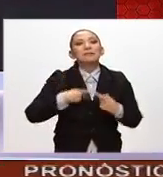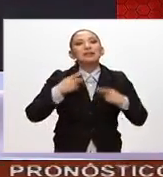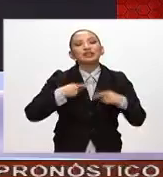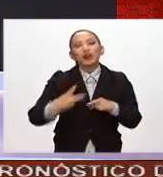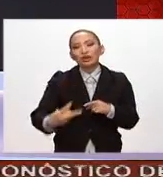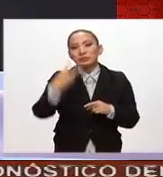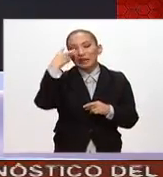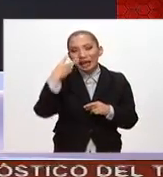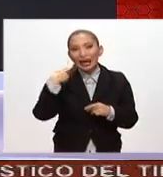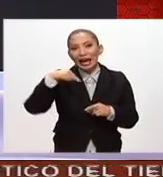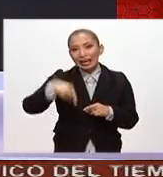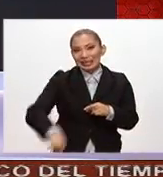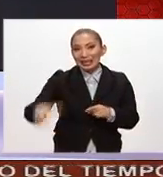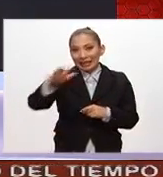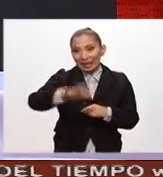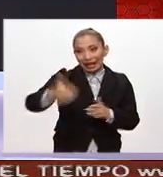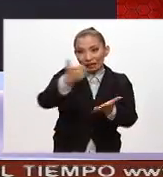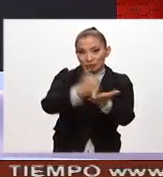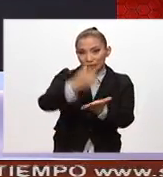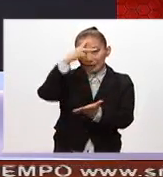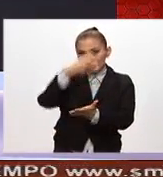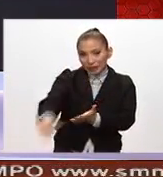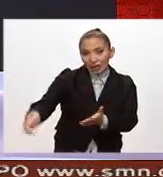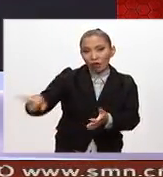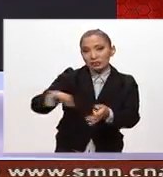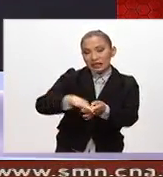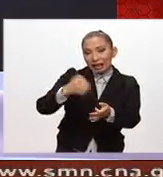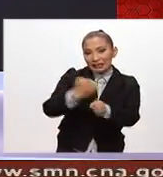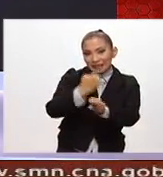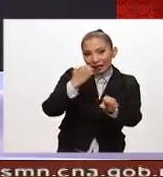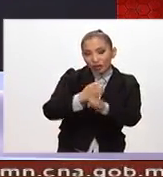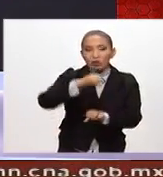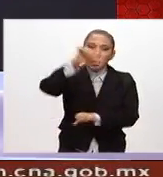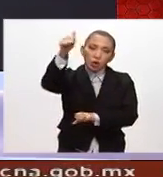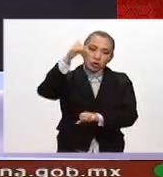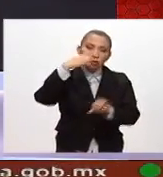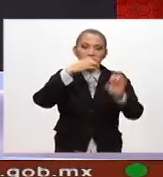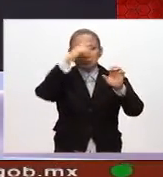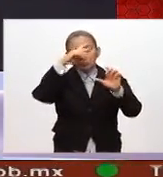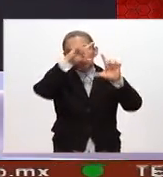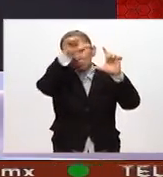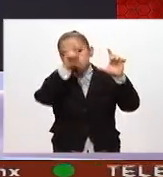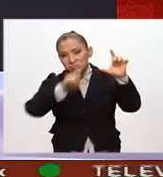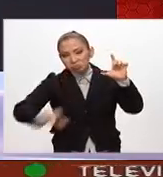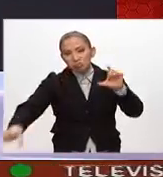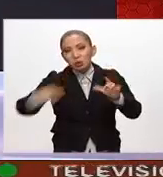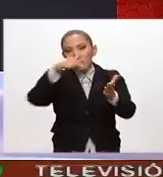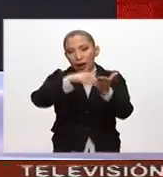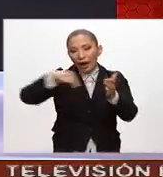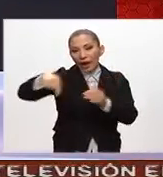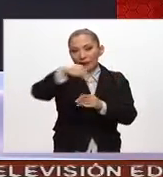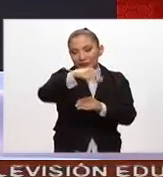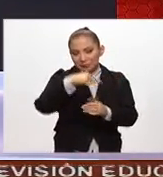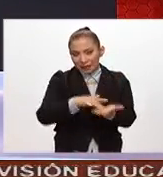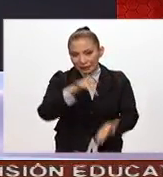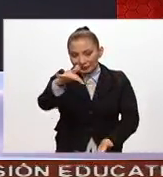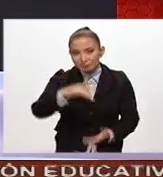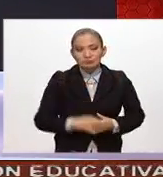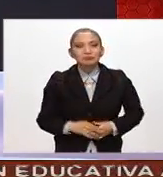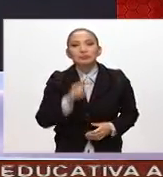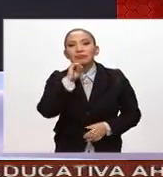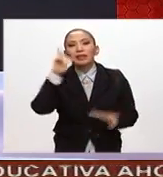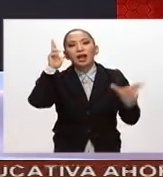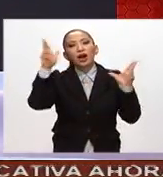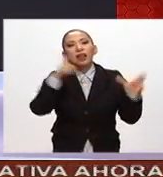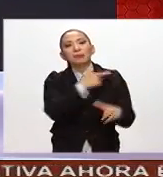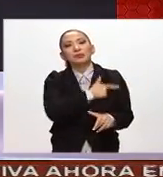están viendo aquí en el área metropolitana y en el interior de la República Mexicana. Muchas gracias por sintonizarnos. Y saludo